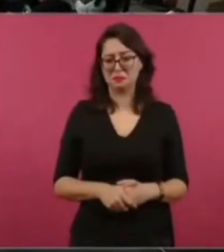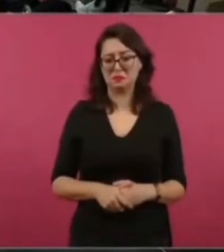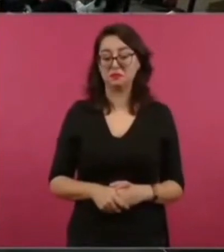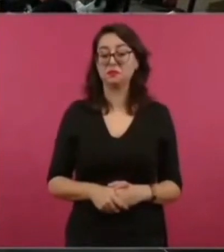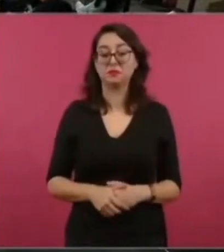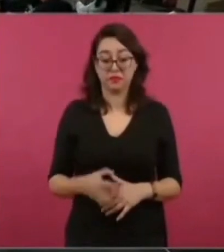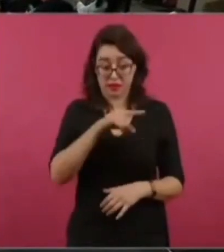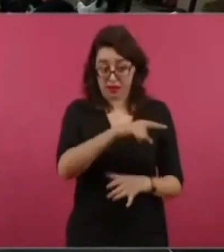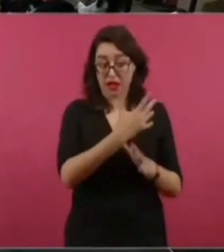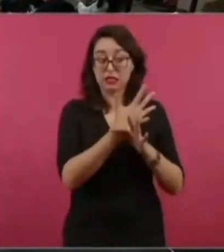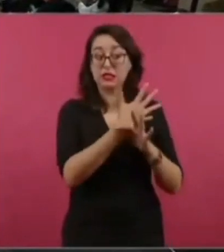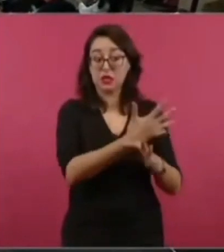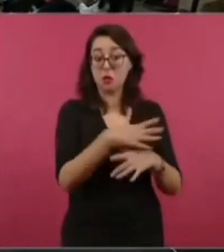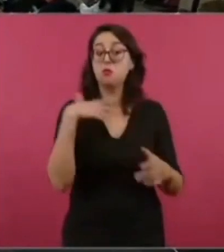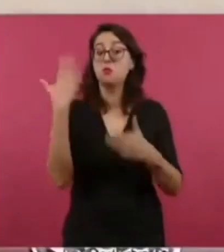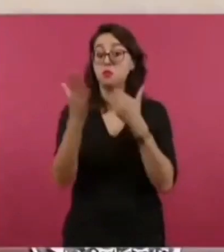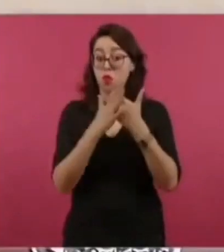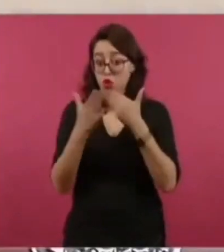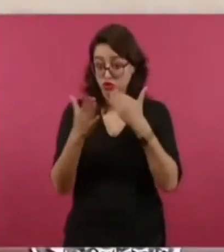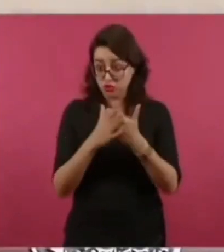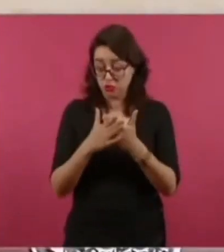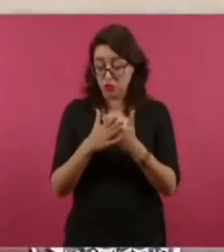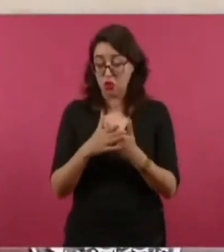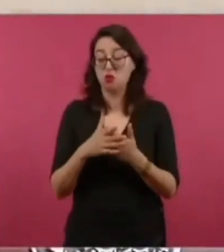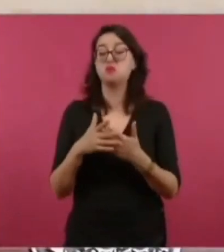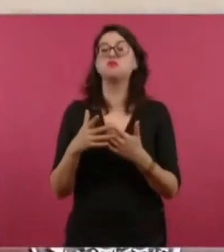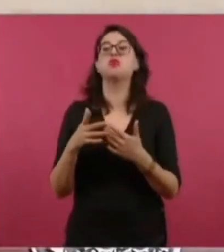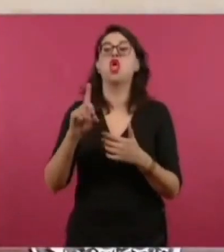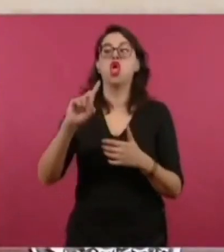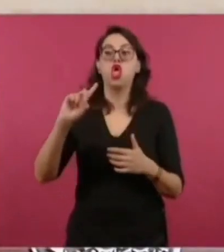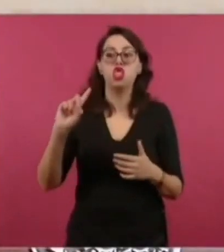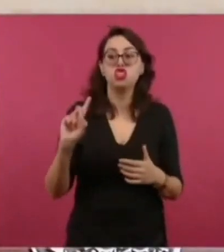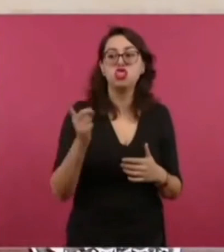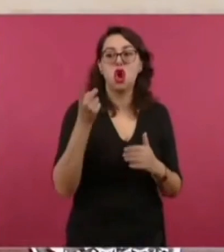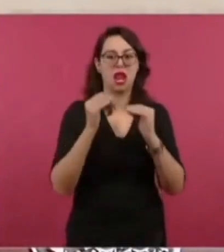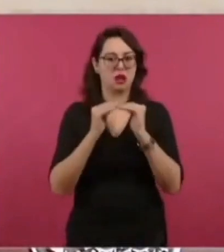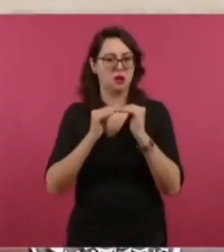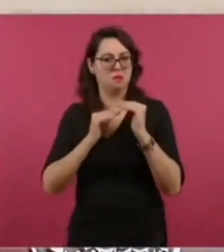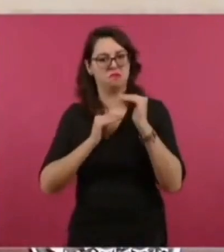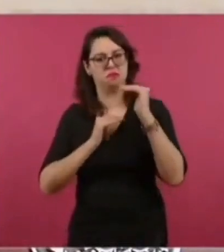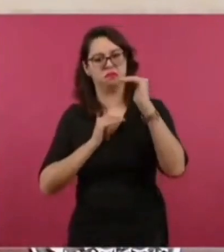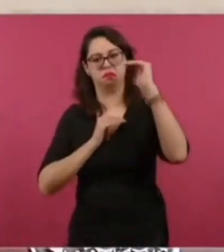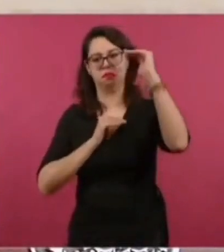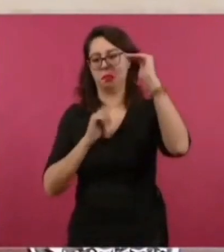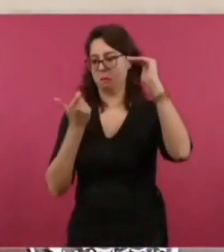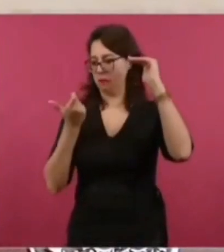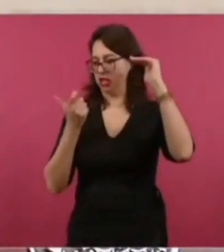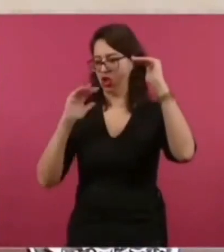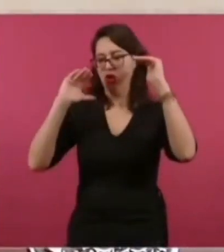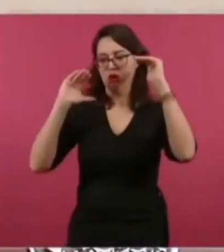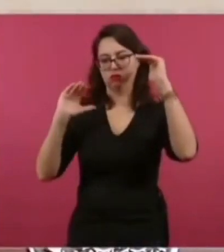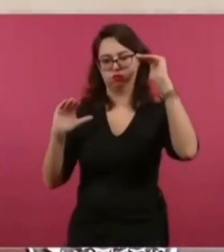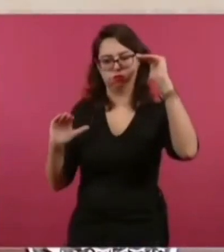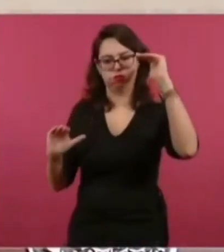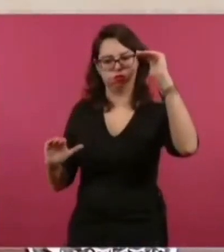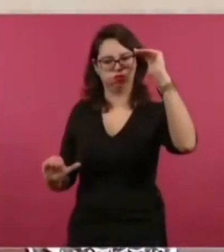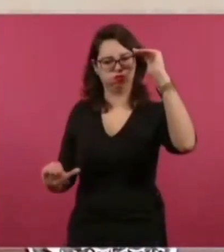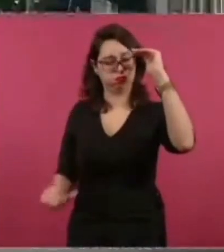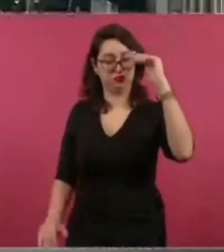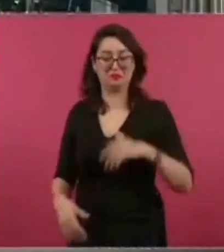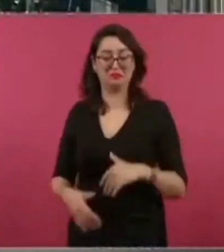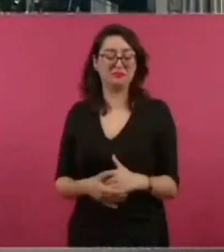más de una casa, porque si tenían dos, nosotros les íbamos a quitar una. No iban a poder